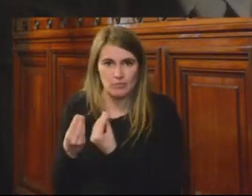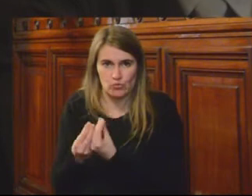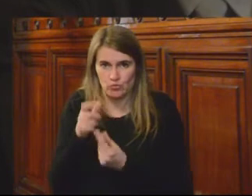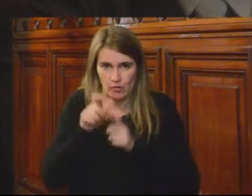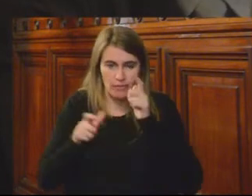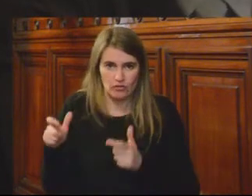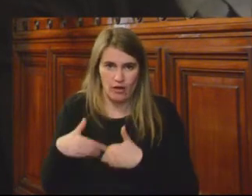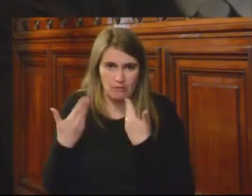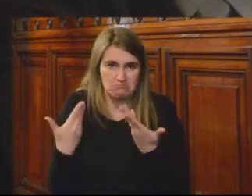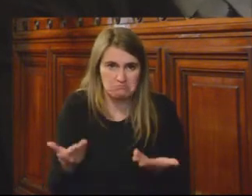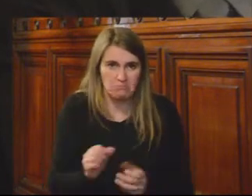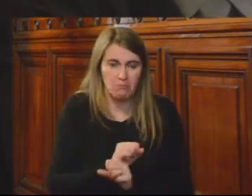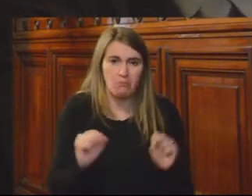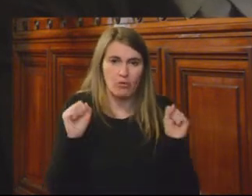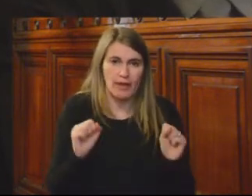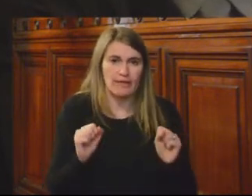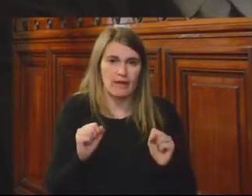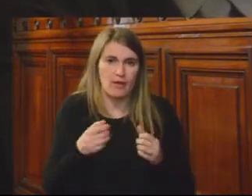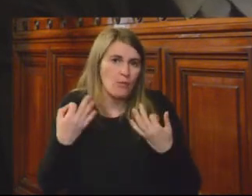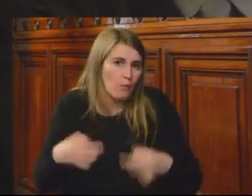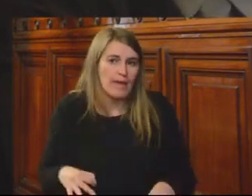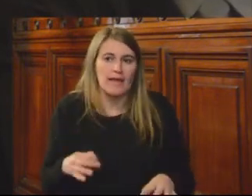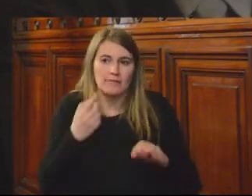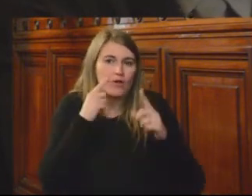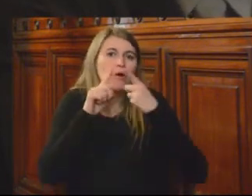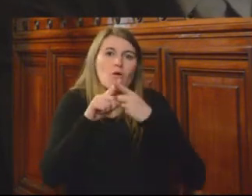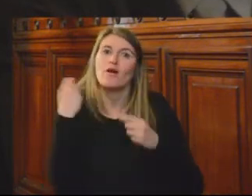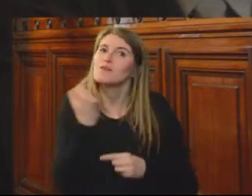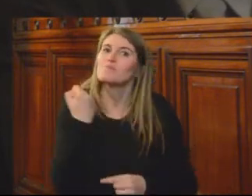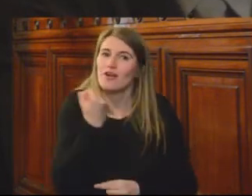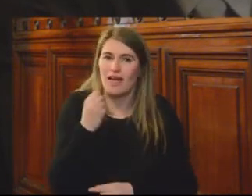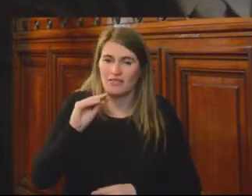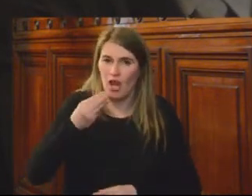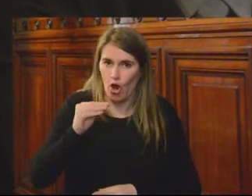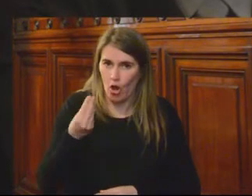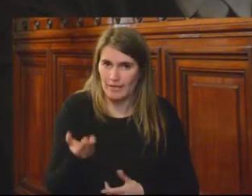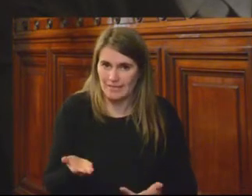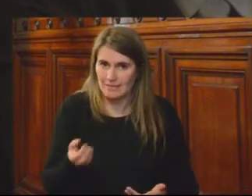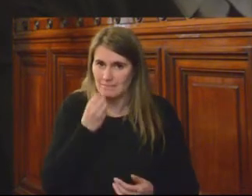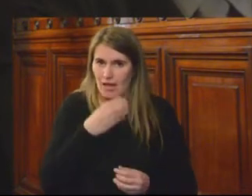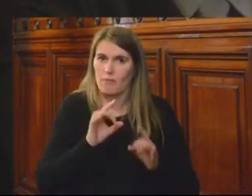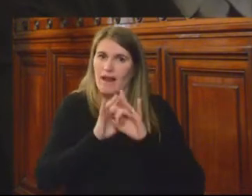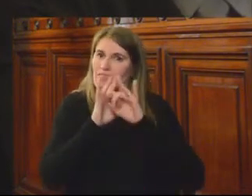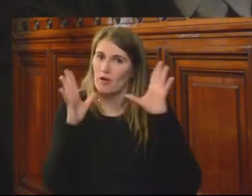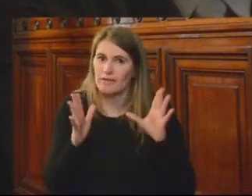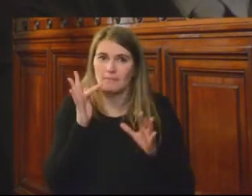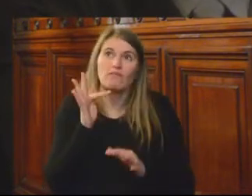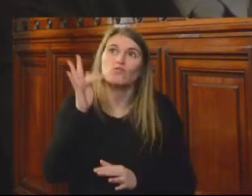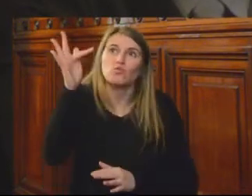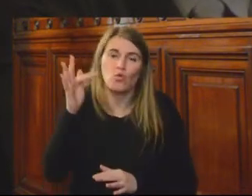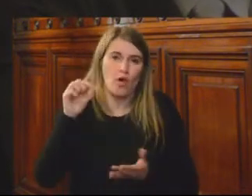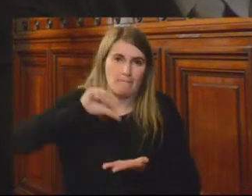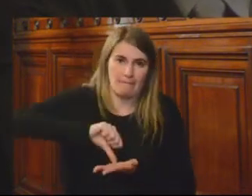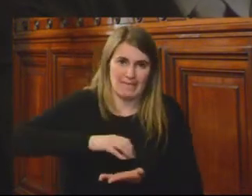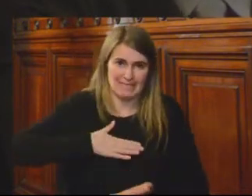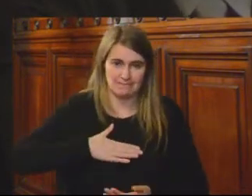está de la mano con las legítimas intenciones de ser un actor primordial en el ejercicio democrático para decidir el destino de nuestro país. En lo referido